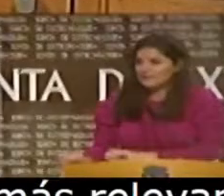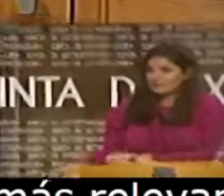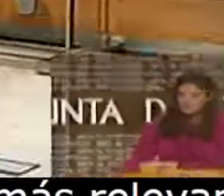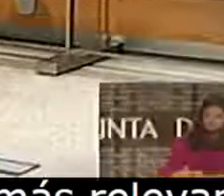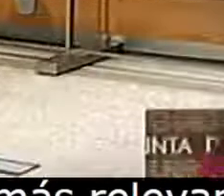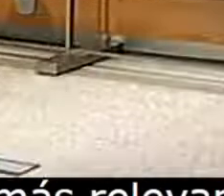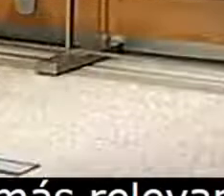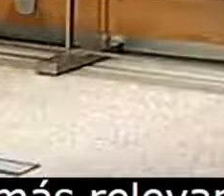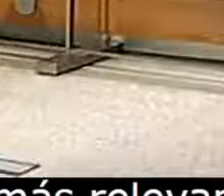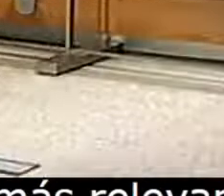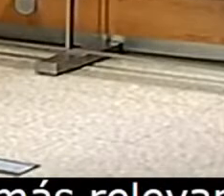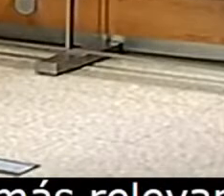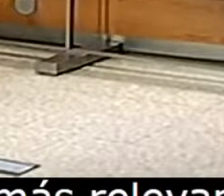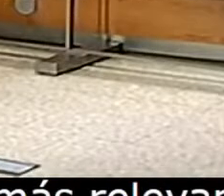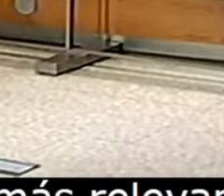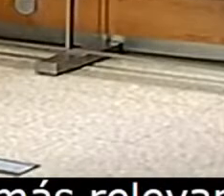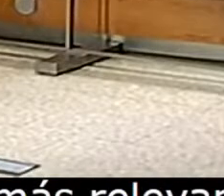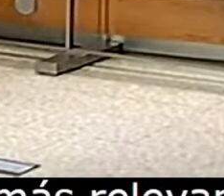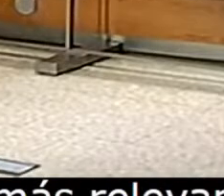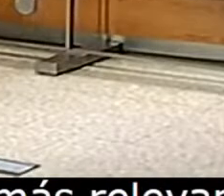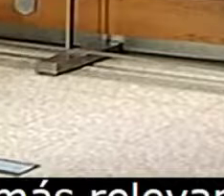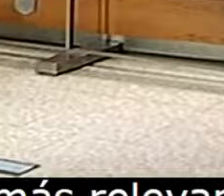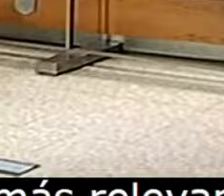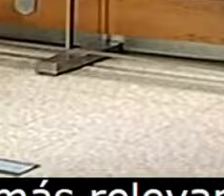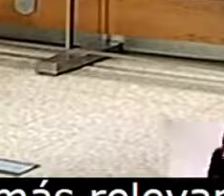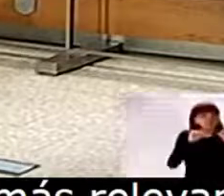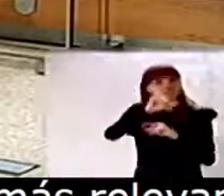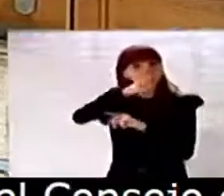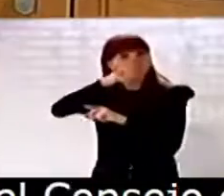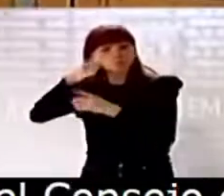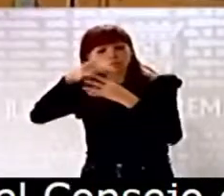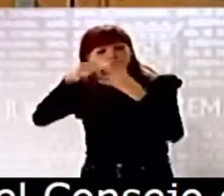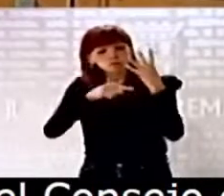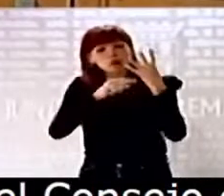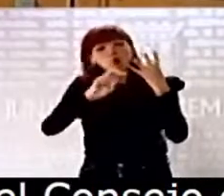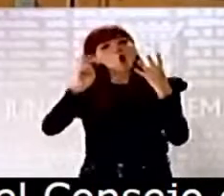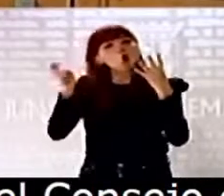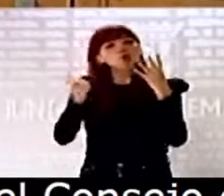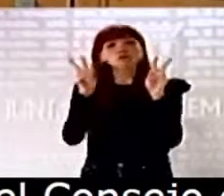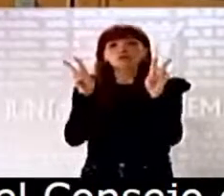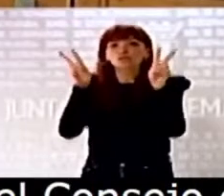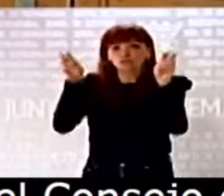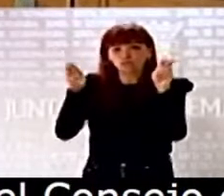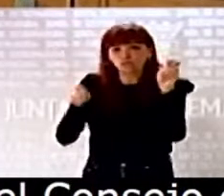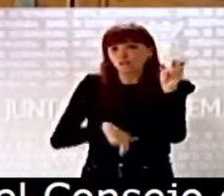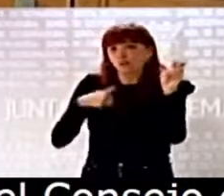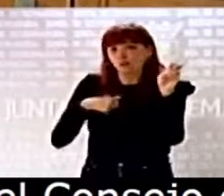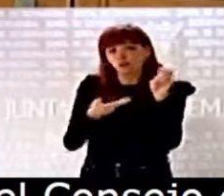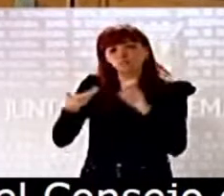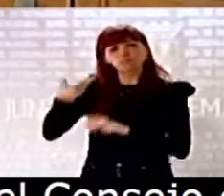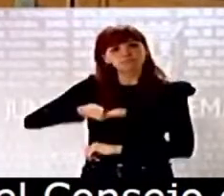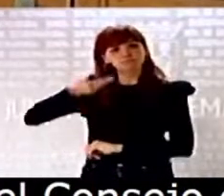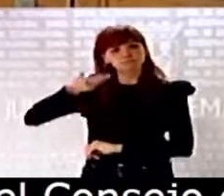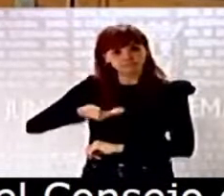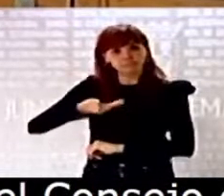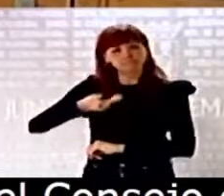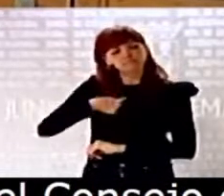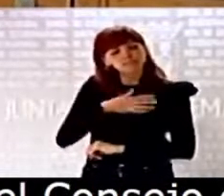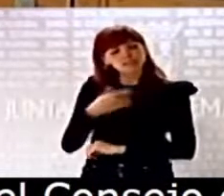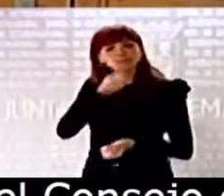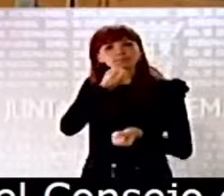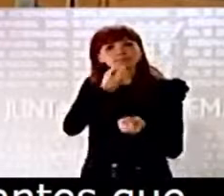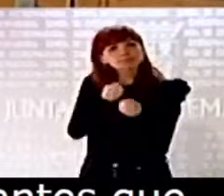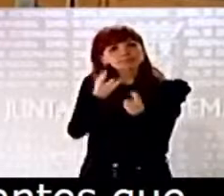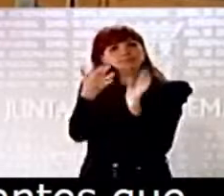día, de la discusión y aprobación del Consejo de Gobierno, así como otros asuntos generales importantes que queremos